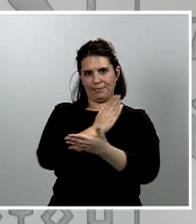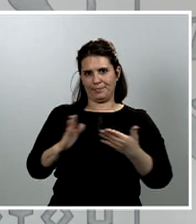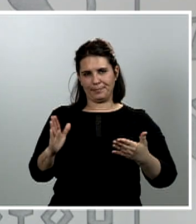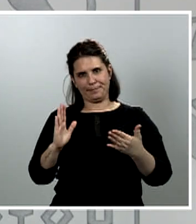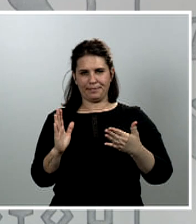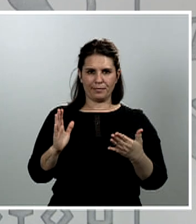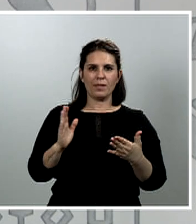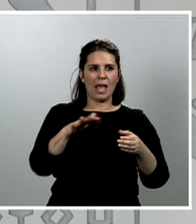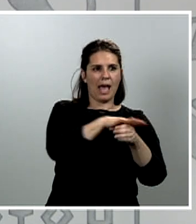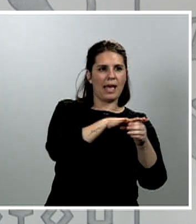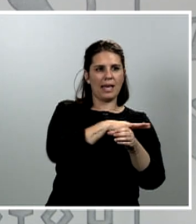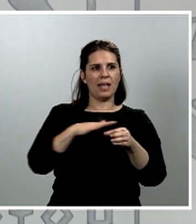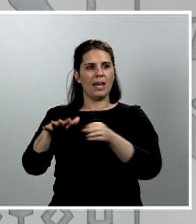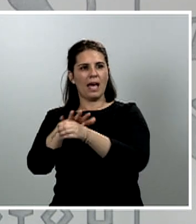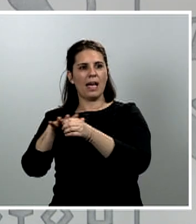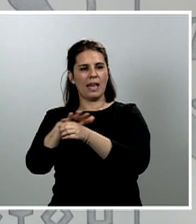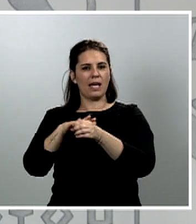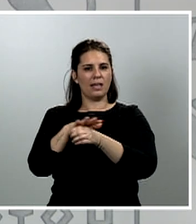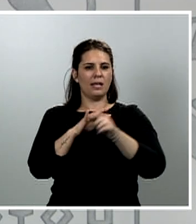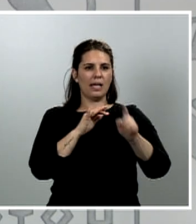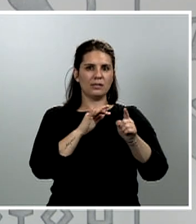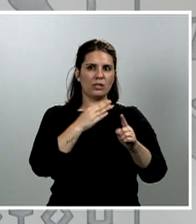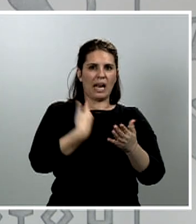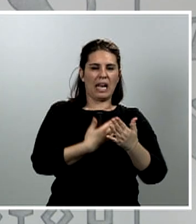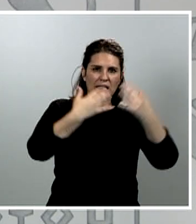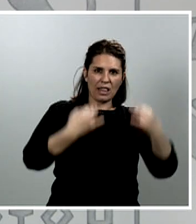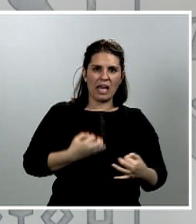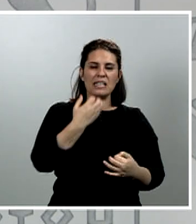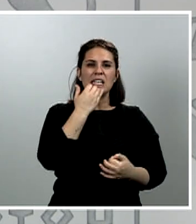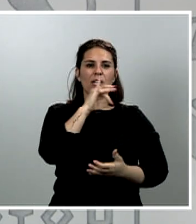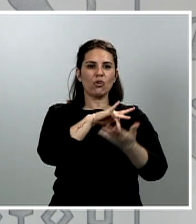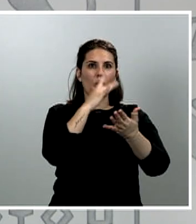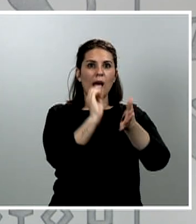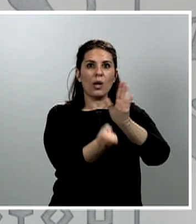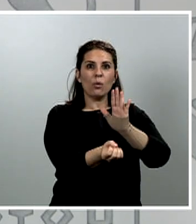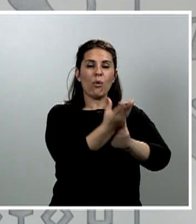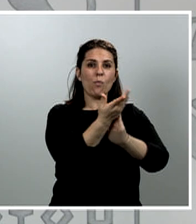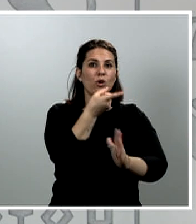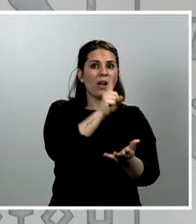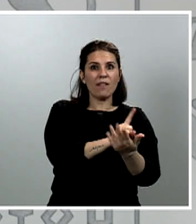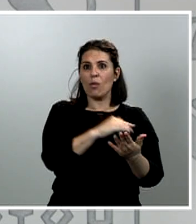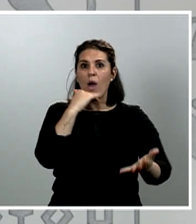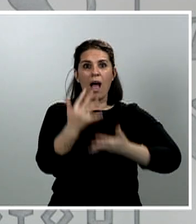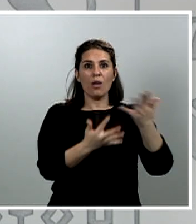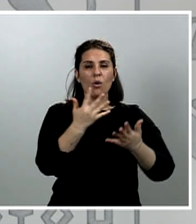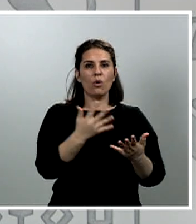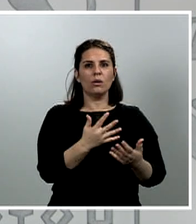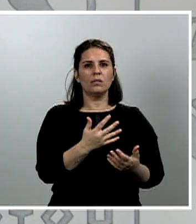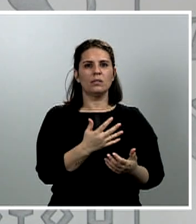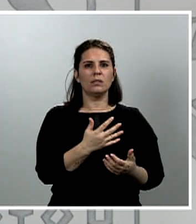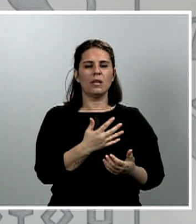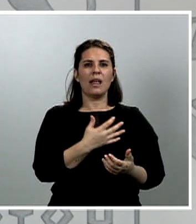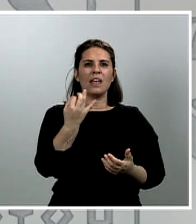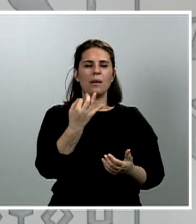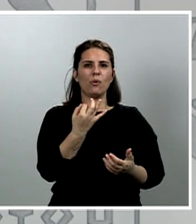capacidades necesarias para garantizar que si hay un rebrote, si hay un repunte, si hay una nueva onda, vamos a poder responder